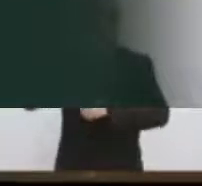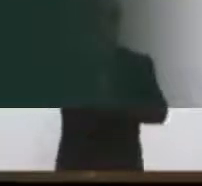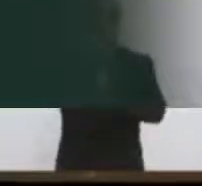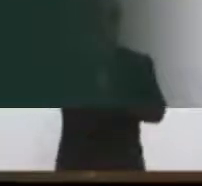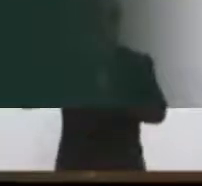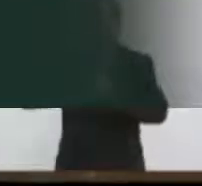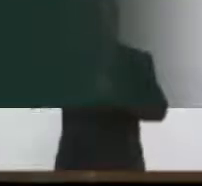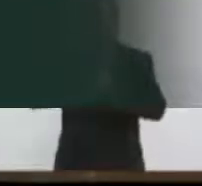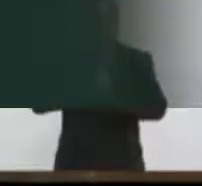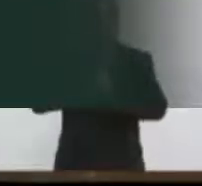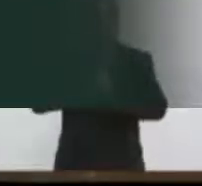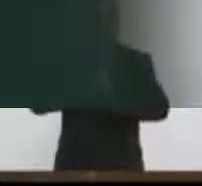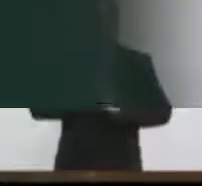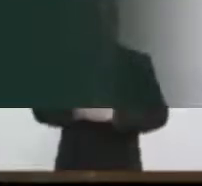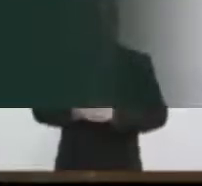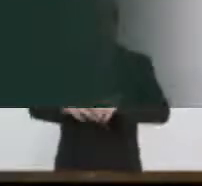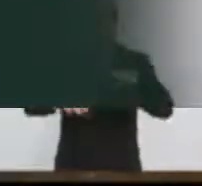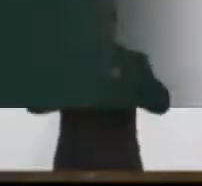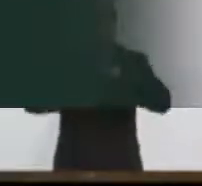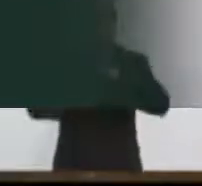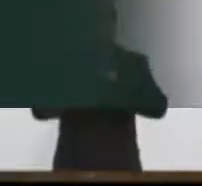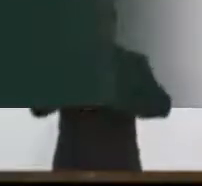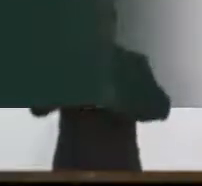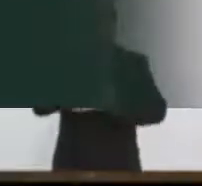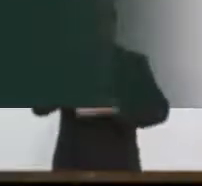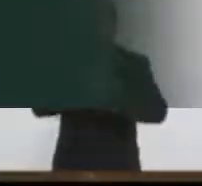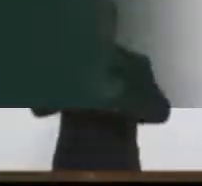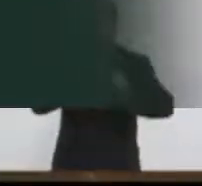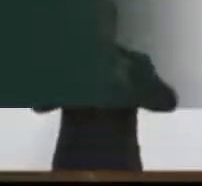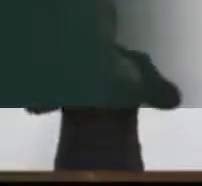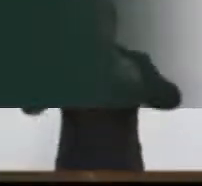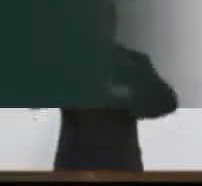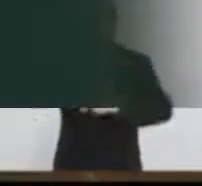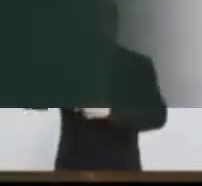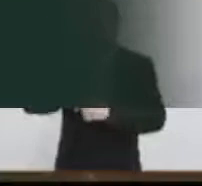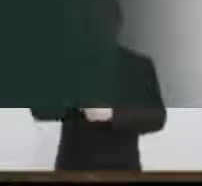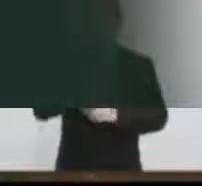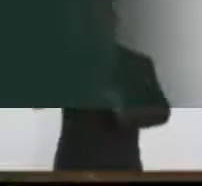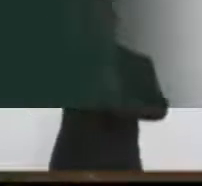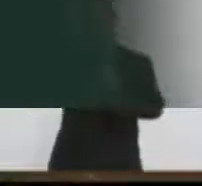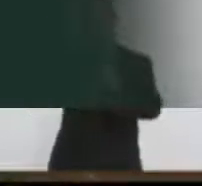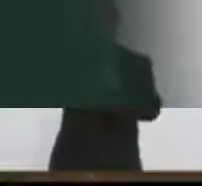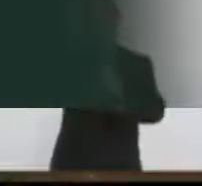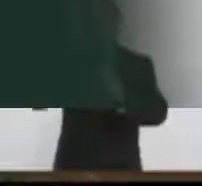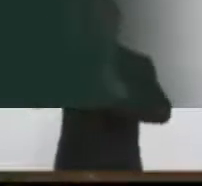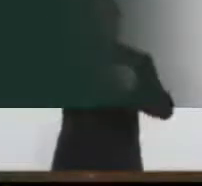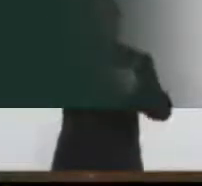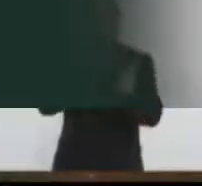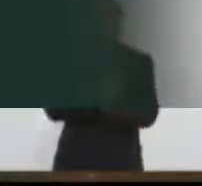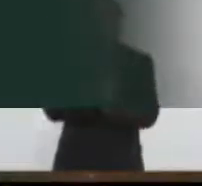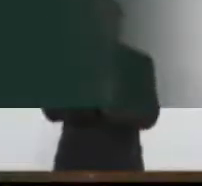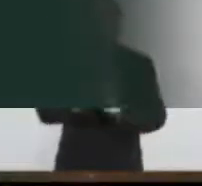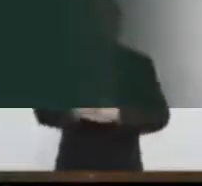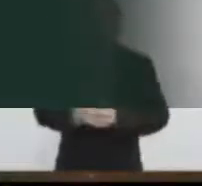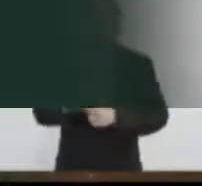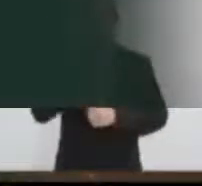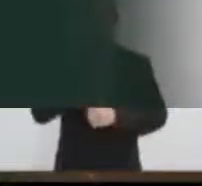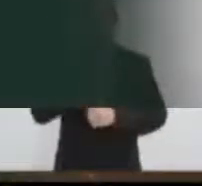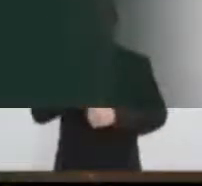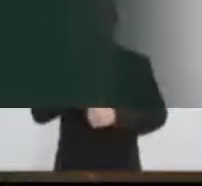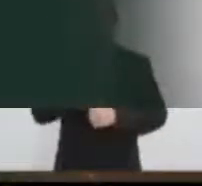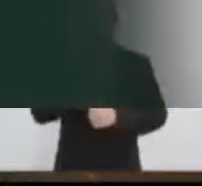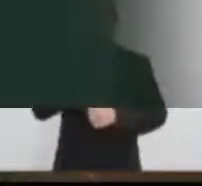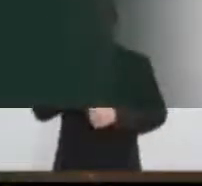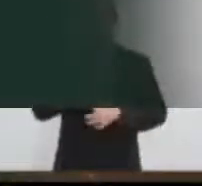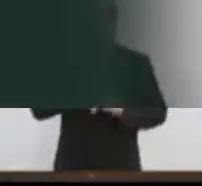de que México es un estado laico, el gobierno federal y el de la capital comparten principios que promueve el Papa Francisco,